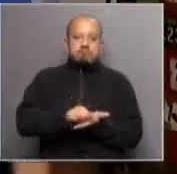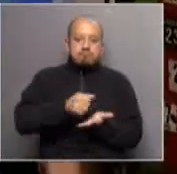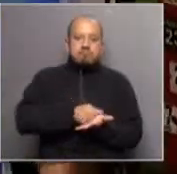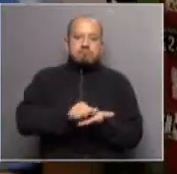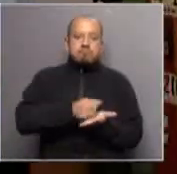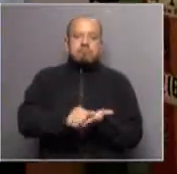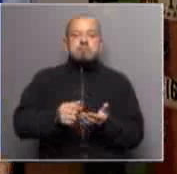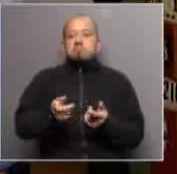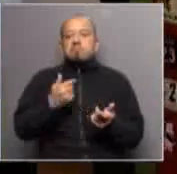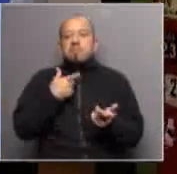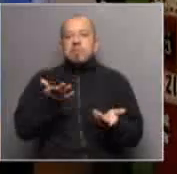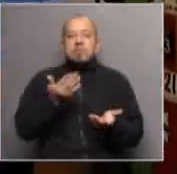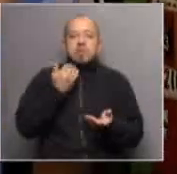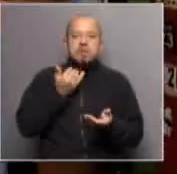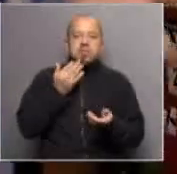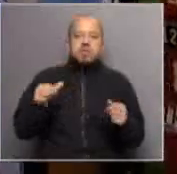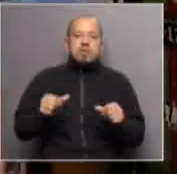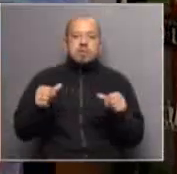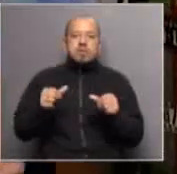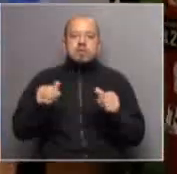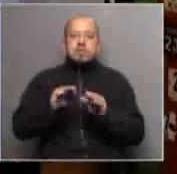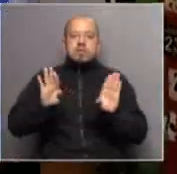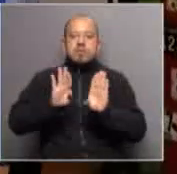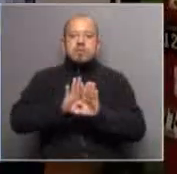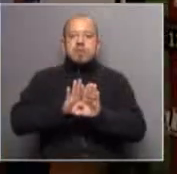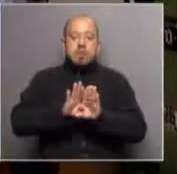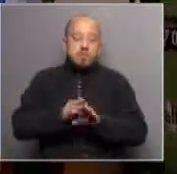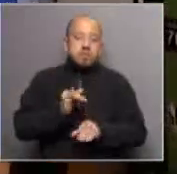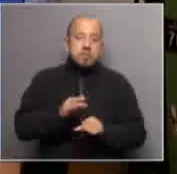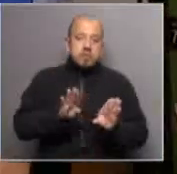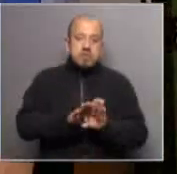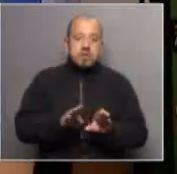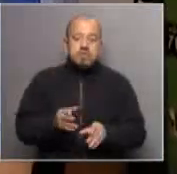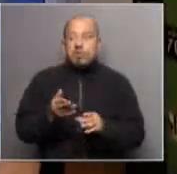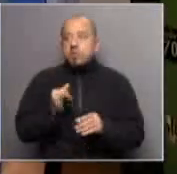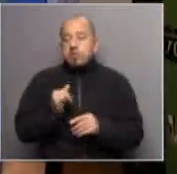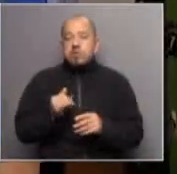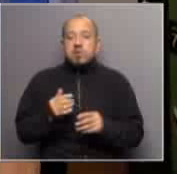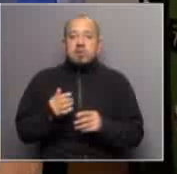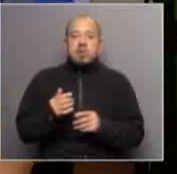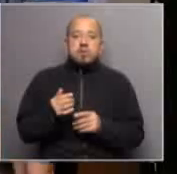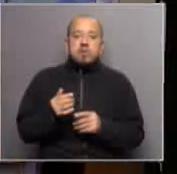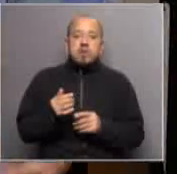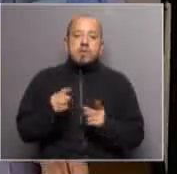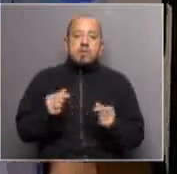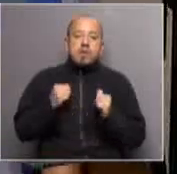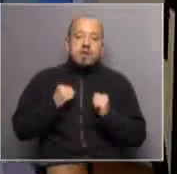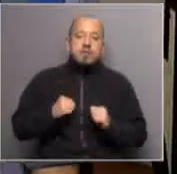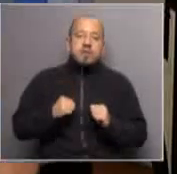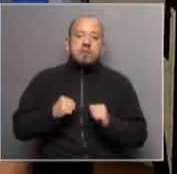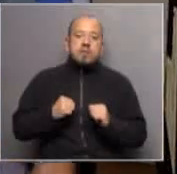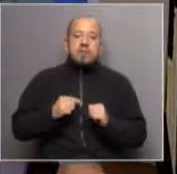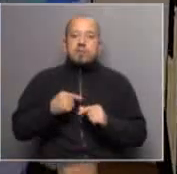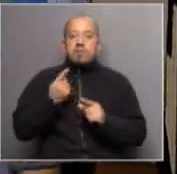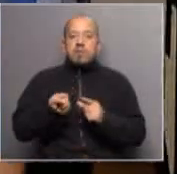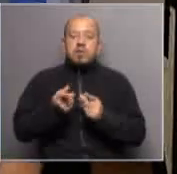qué hacer en realidad. Cerramos, como hicieron la mayoría de los bares de Montevideo. Descansamos un par de días y